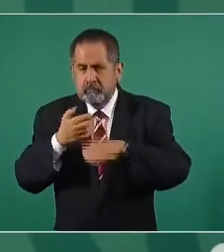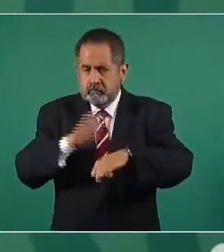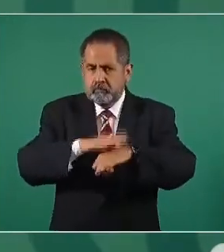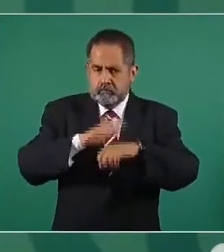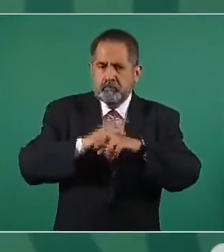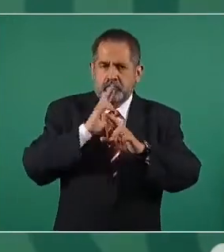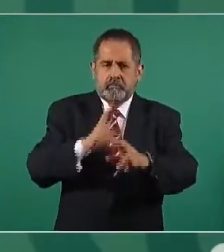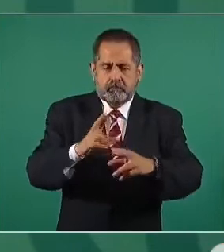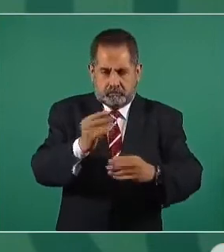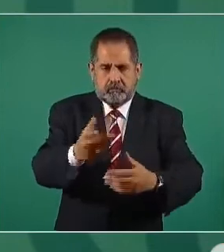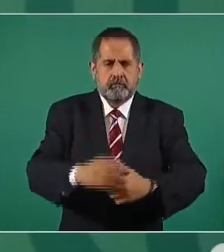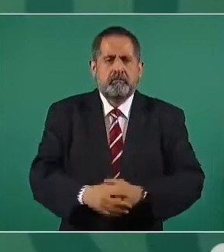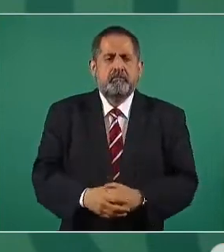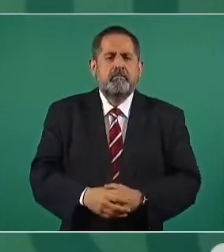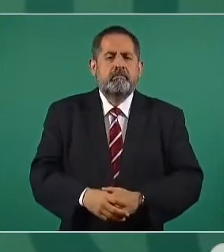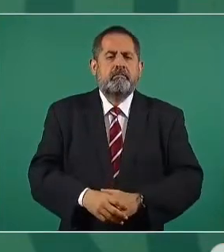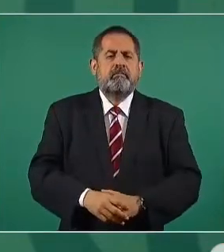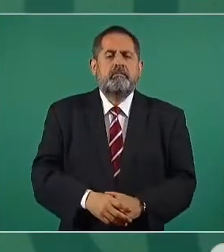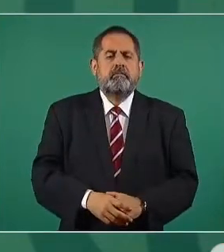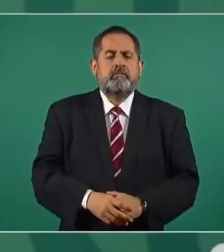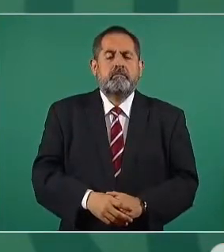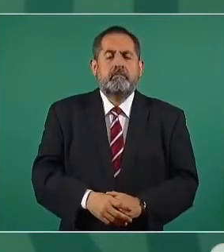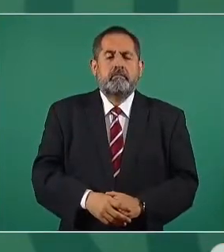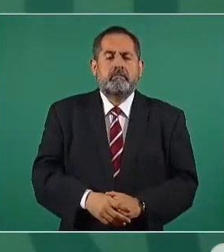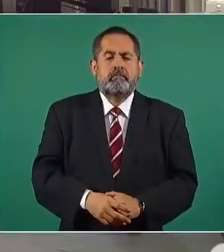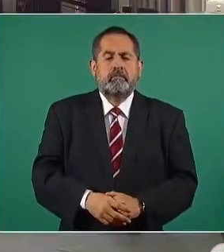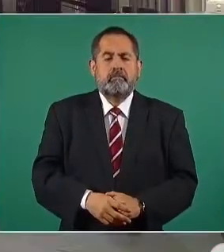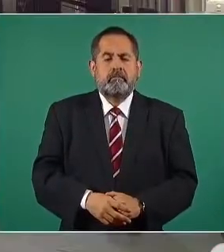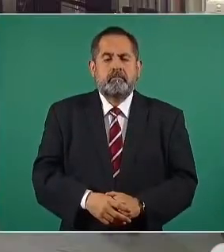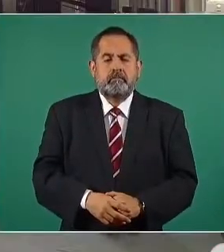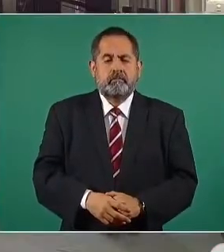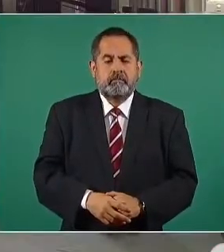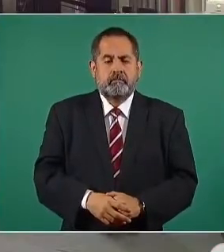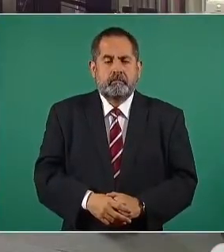dar respuesta. Muchas gracias, presidente.